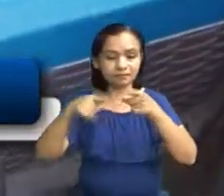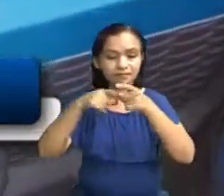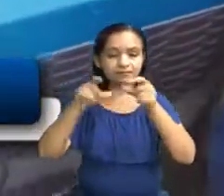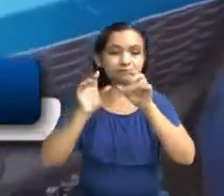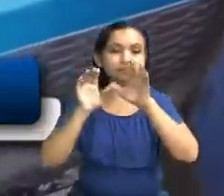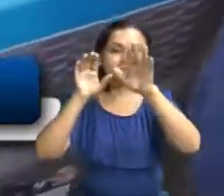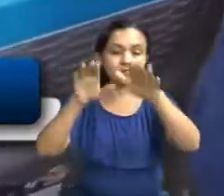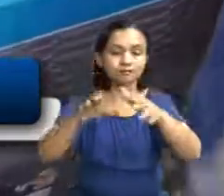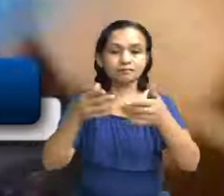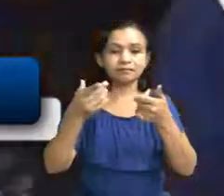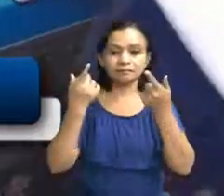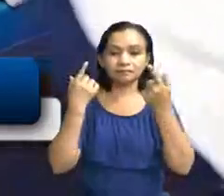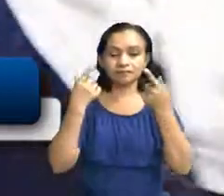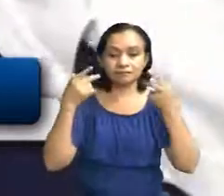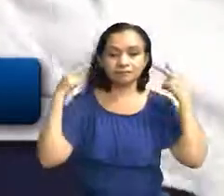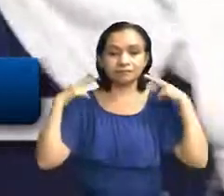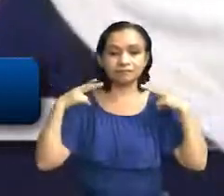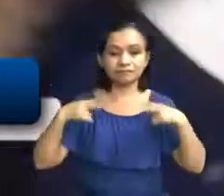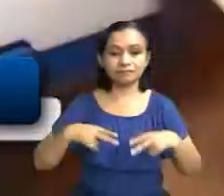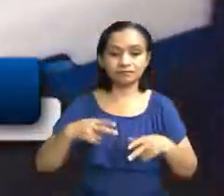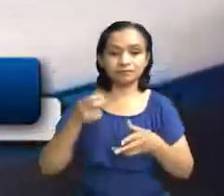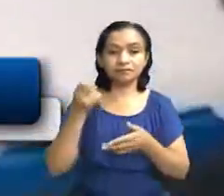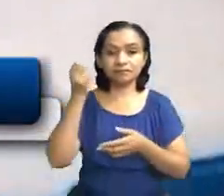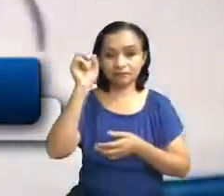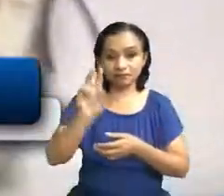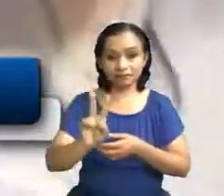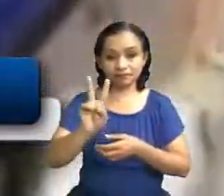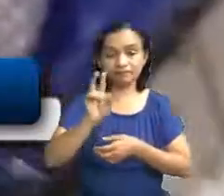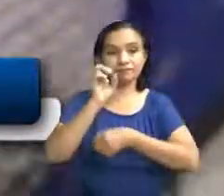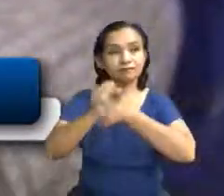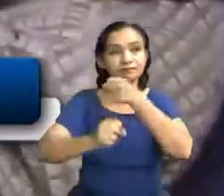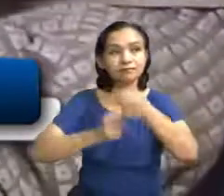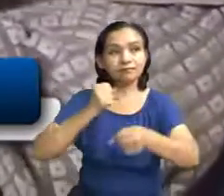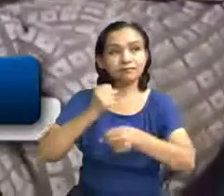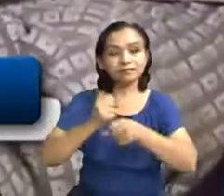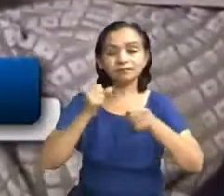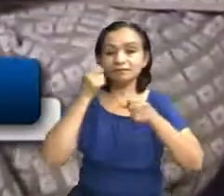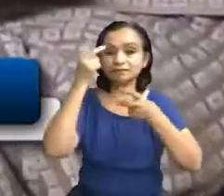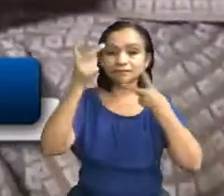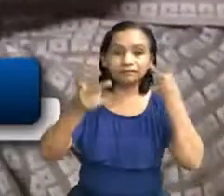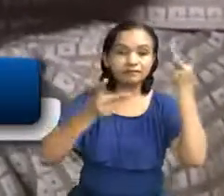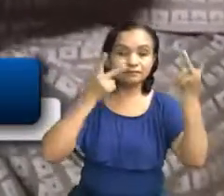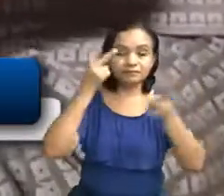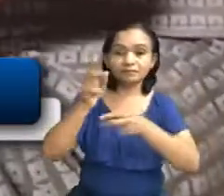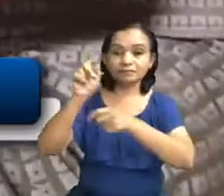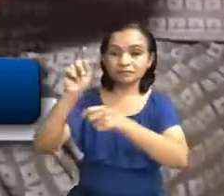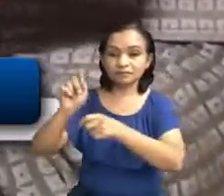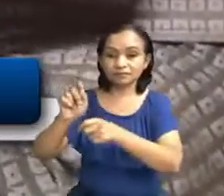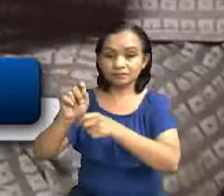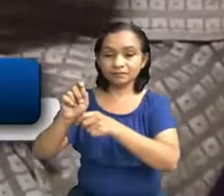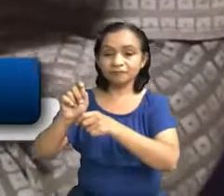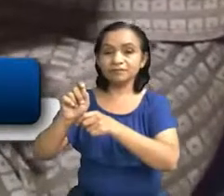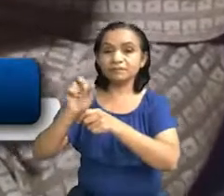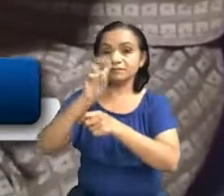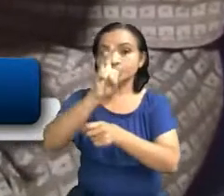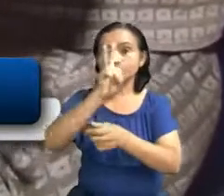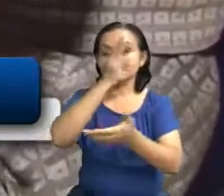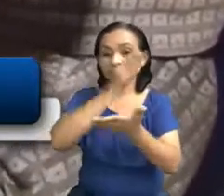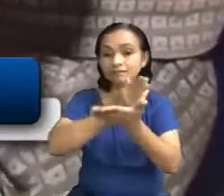que estamos esta semana casualmente en la segunda jornada del año, ¿verdad? Porque lo visitamos, la UNAM Managua, tres veces en el año.